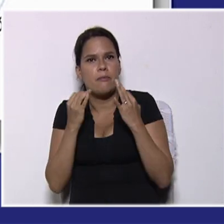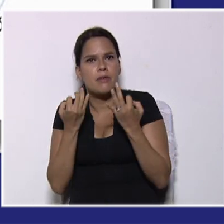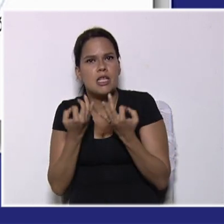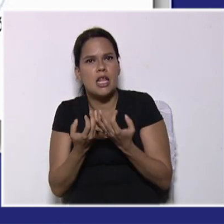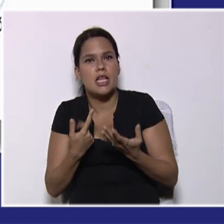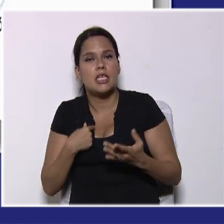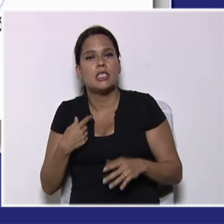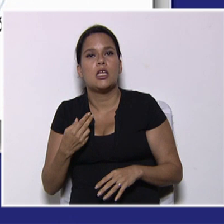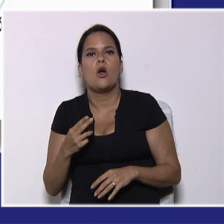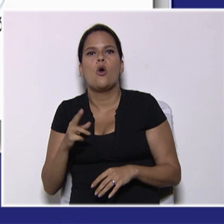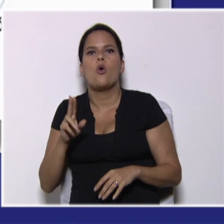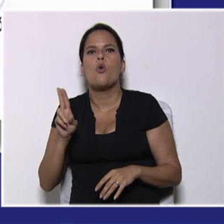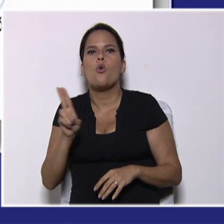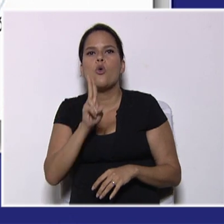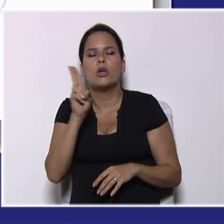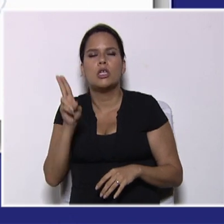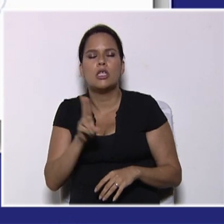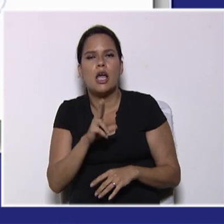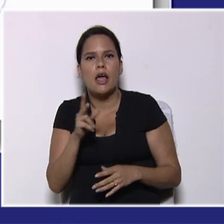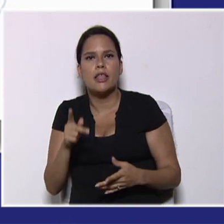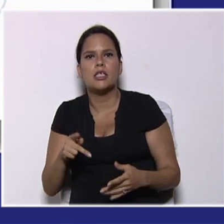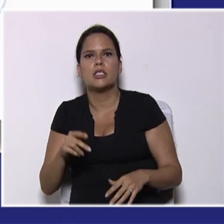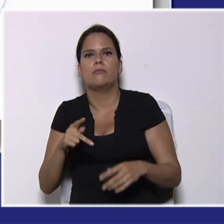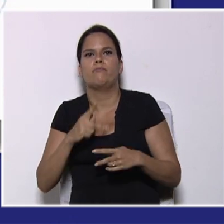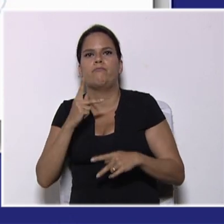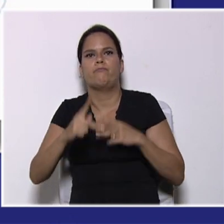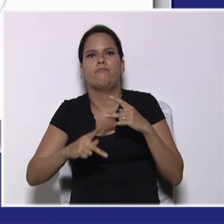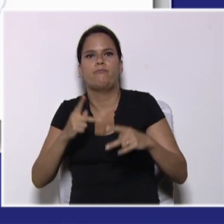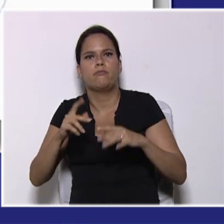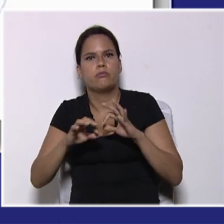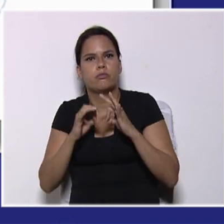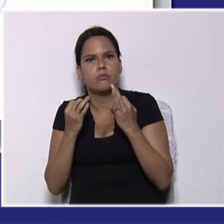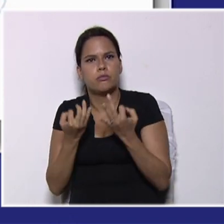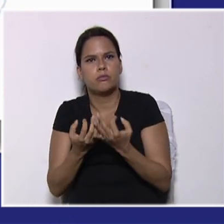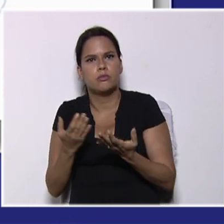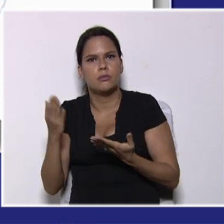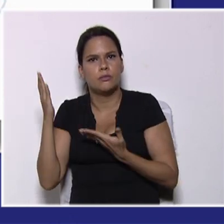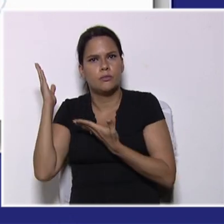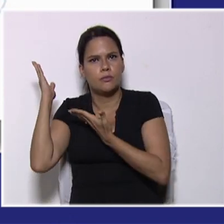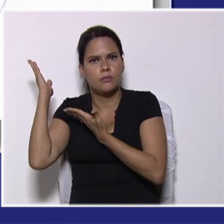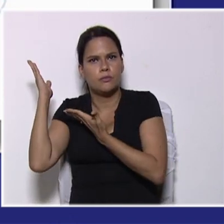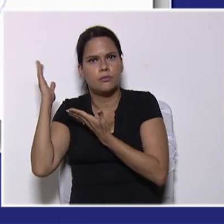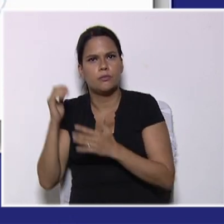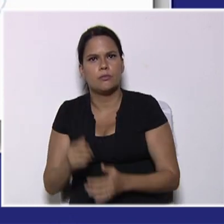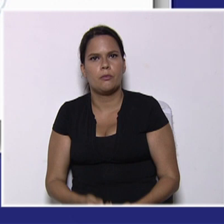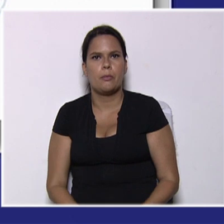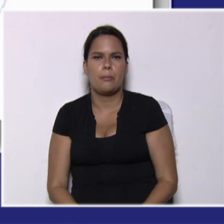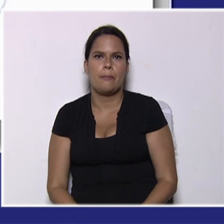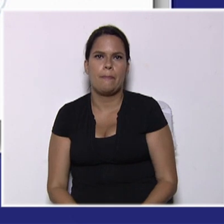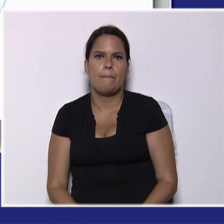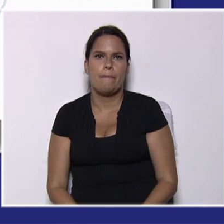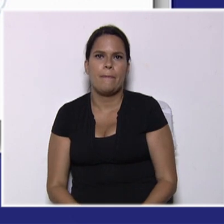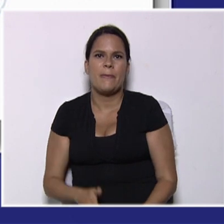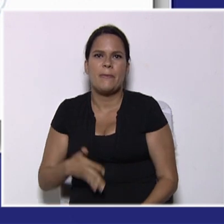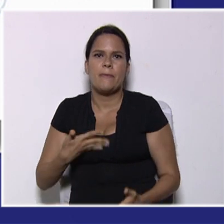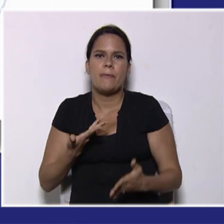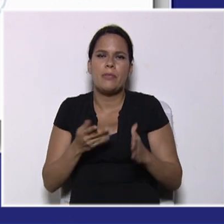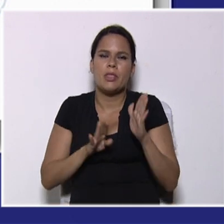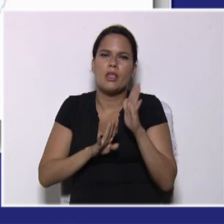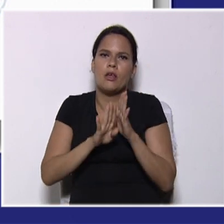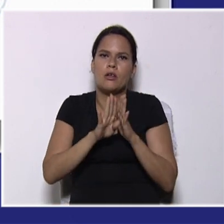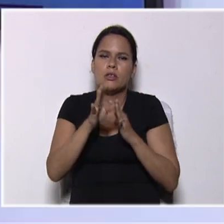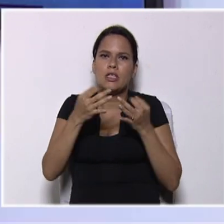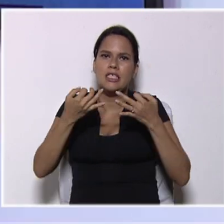de producción familiar. Vemos indiscutiblemente que podemos desarrollar a través de